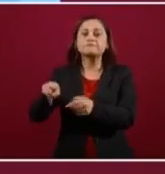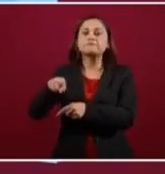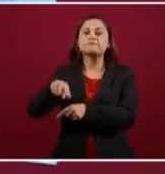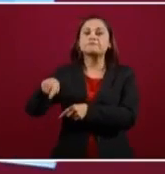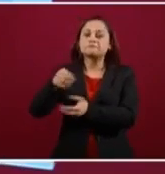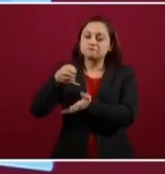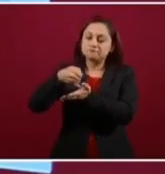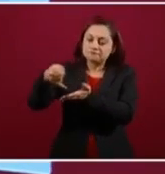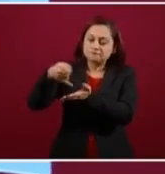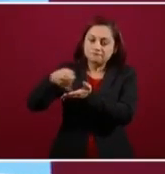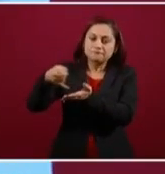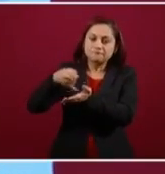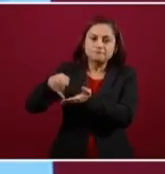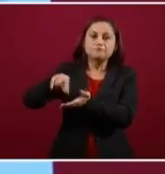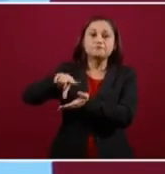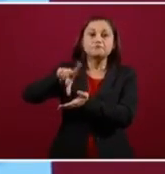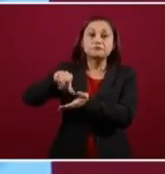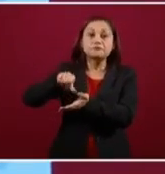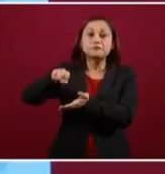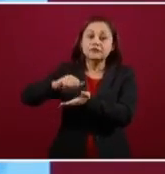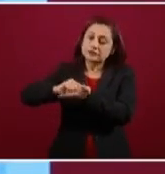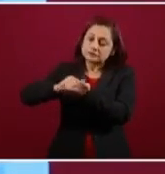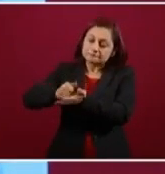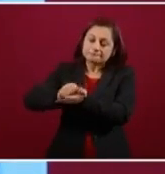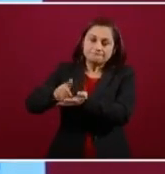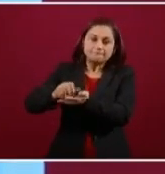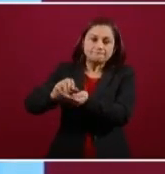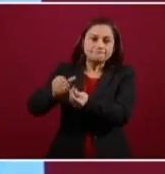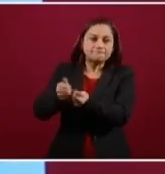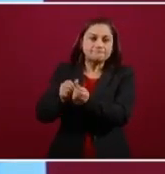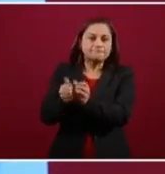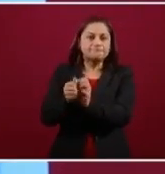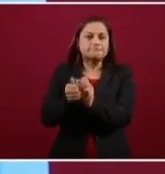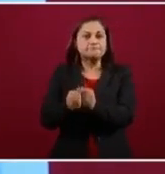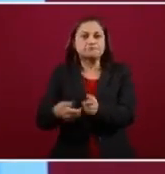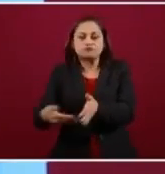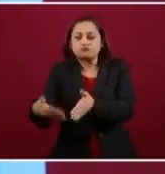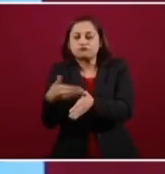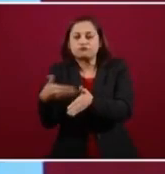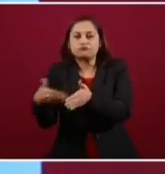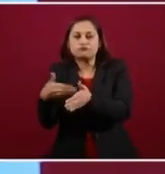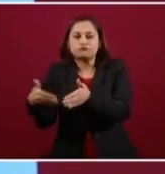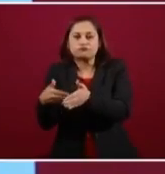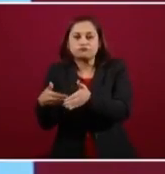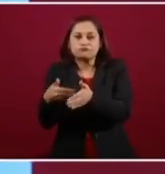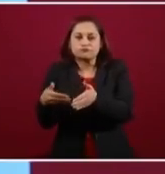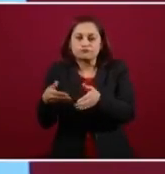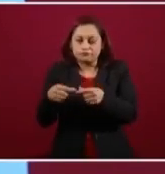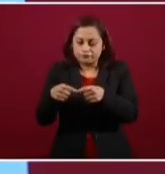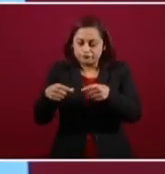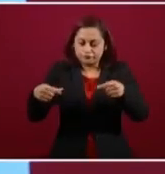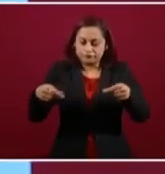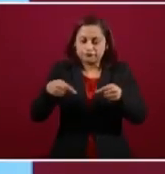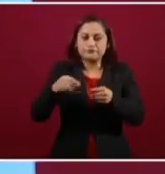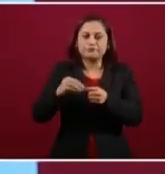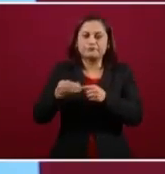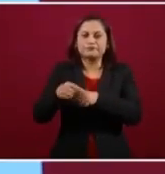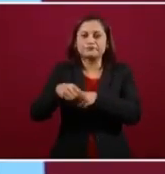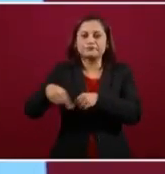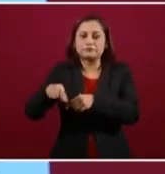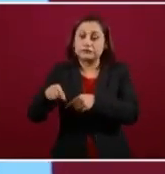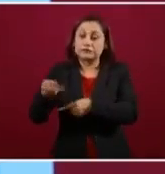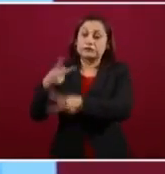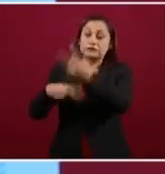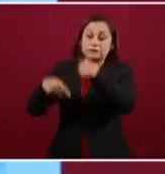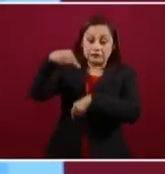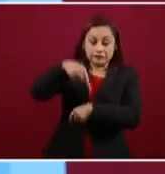hacen tlacoyos y vienen a vender a la Ciudad de México los tlacoyos, que por